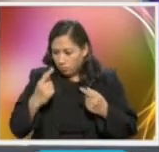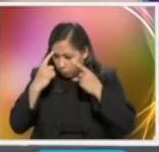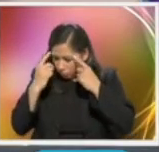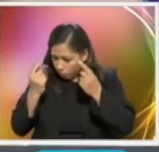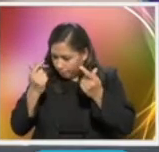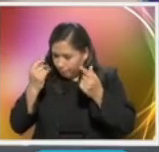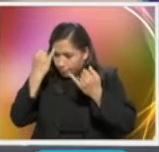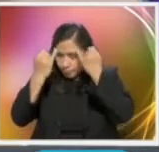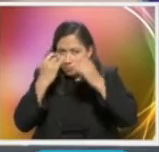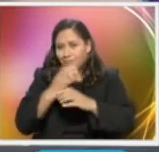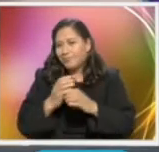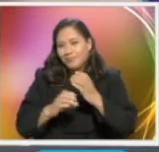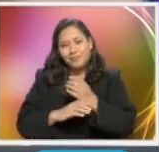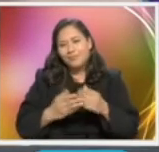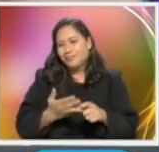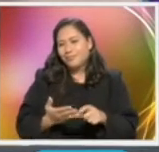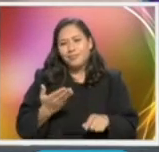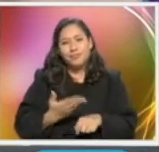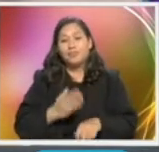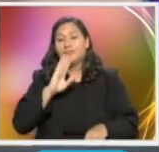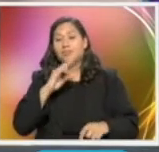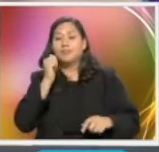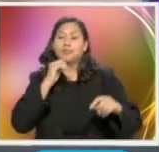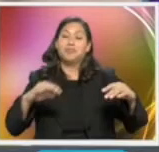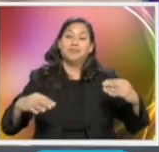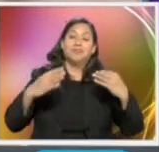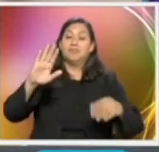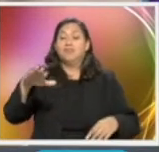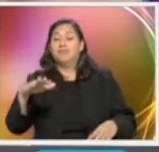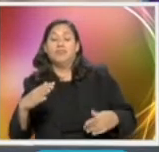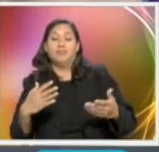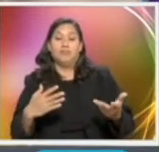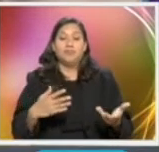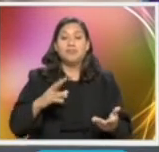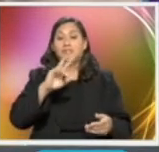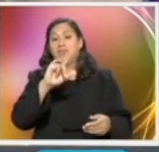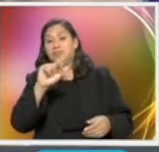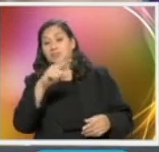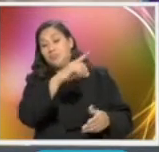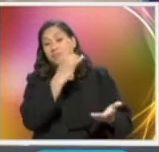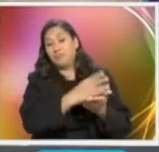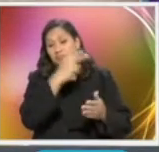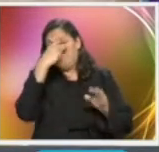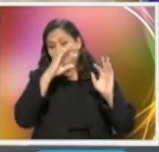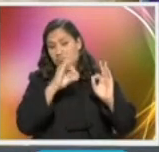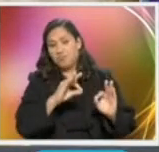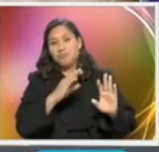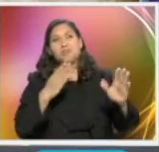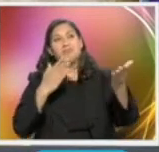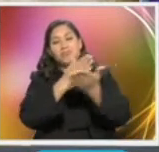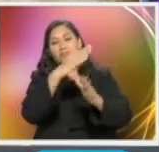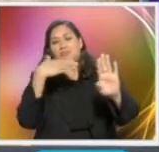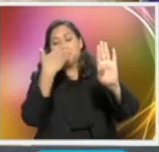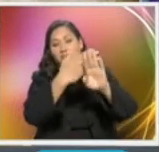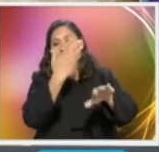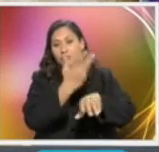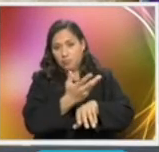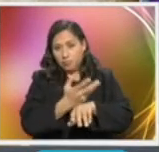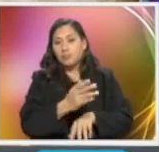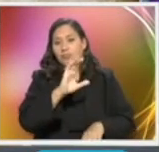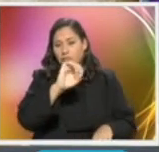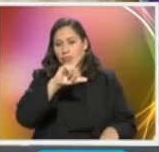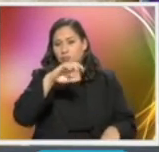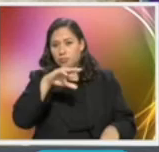mal, ya ves que aquí nos vanagloriamos mucho de que Villa es el único mexicano que ha invadido Estados Unidos, invade Columbus